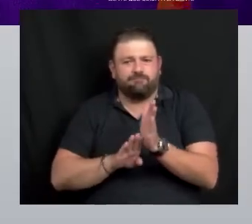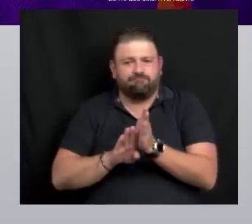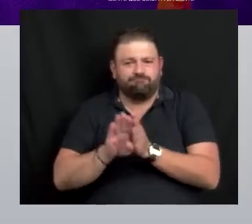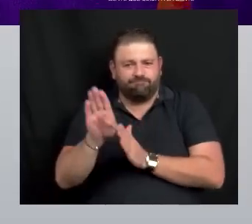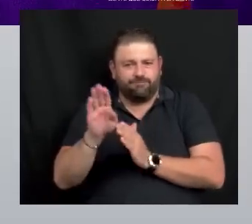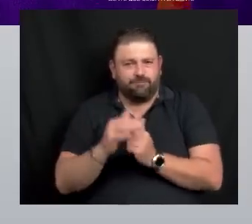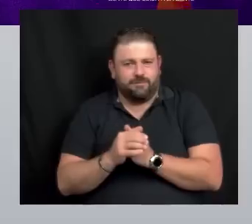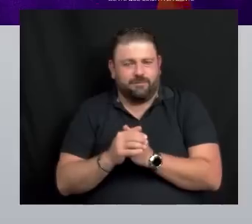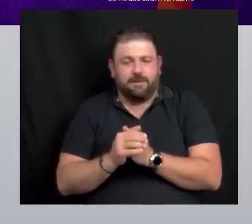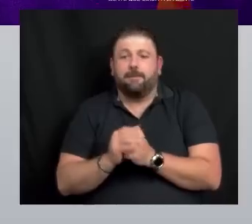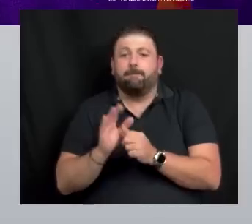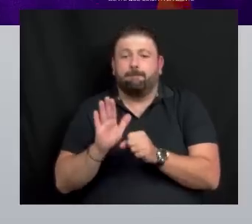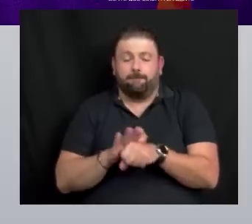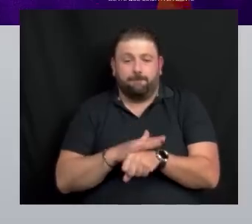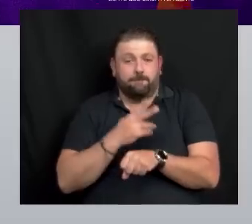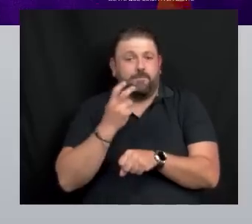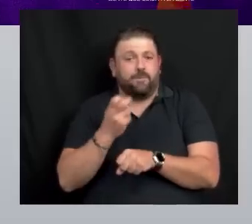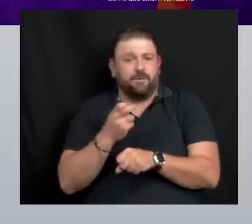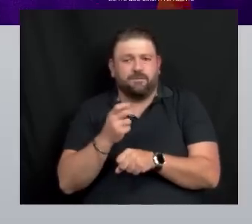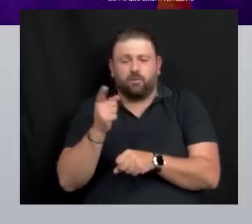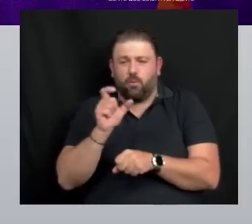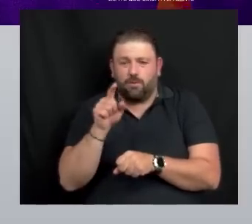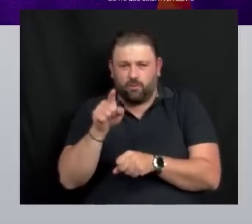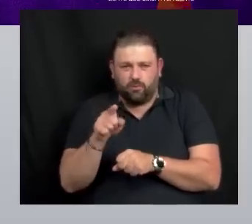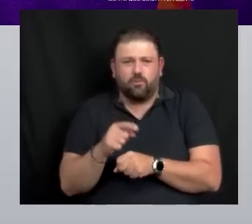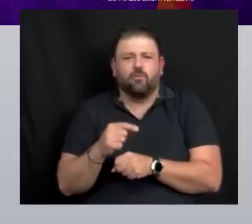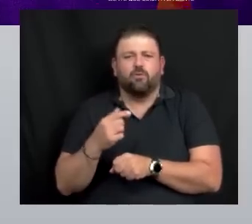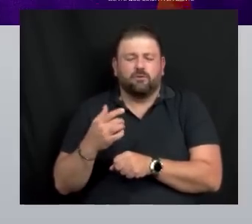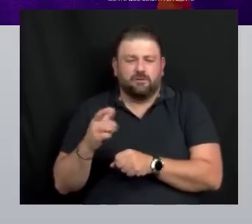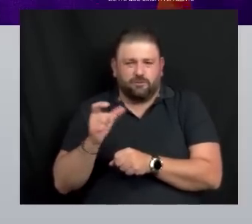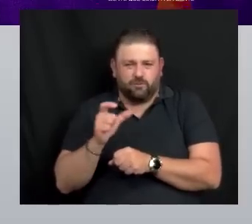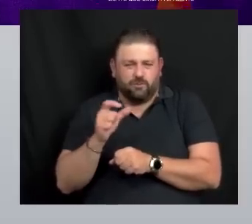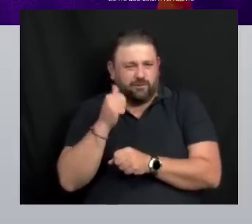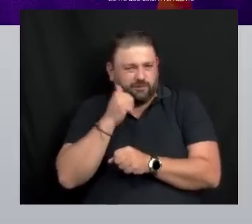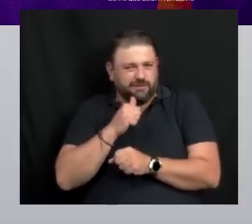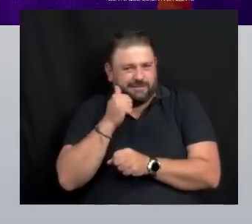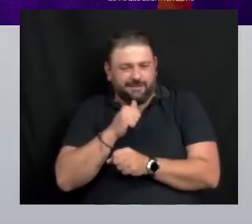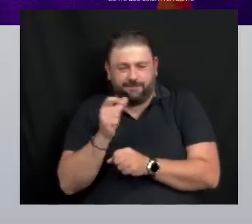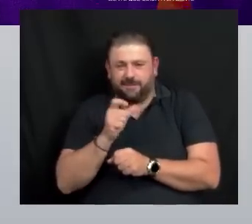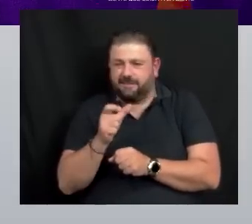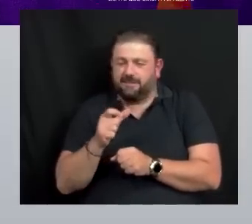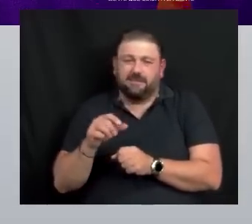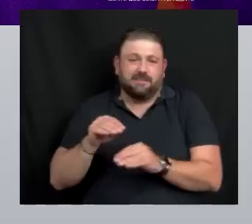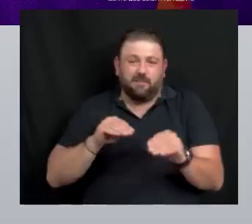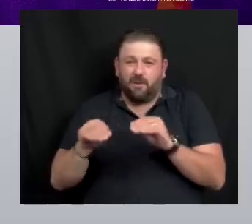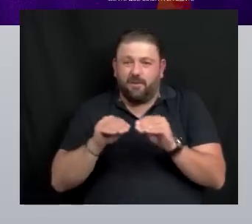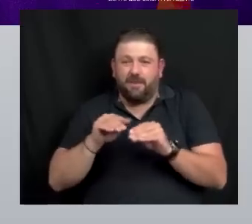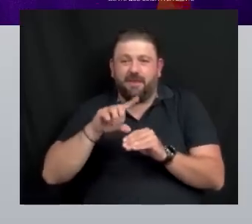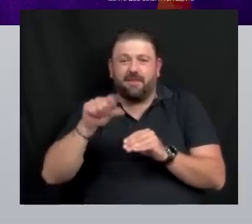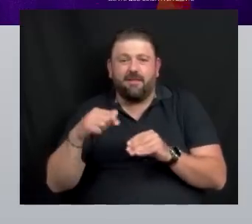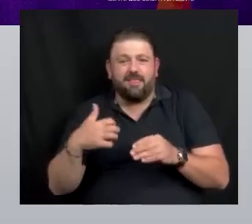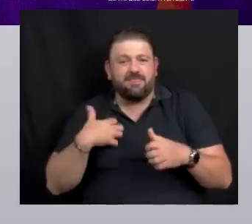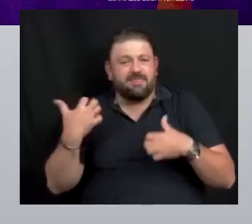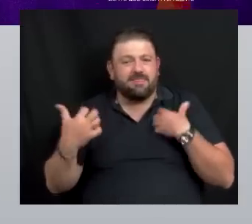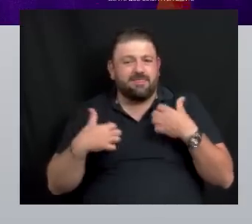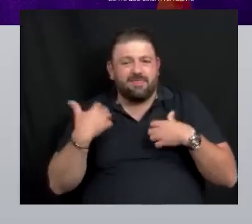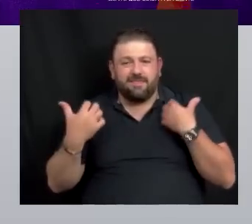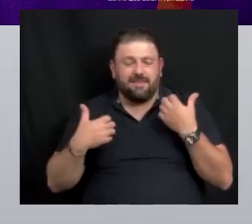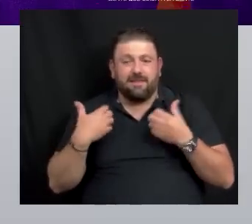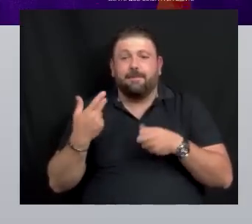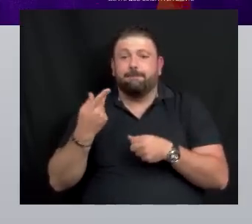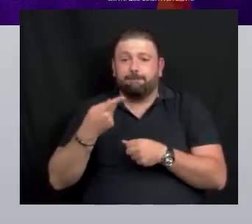aflojar con la mano, te va a doler, te vas a cansar y te vas a desesperar. Pero si tú aprovechas